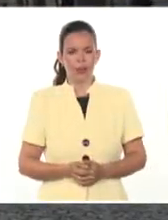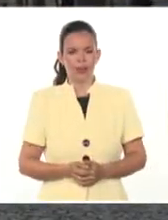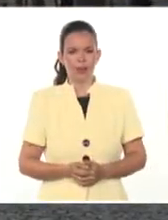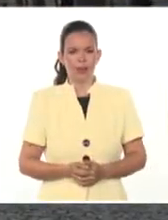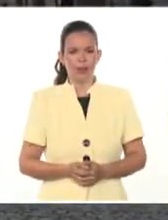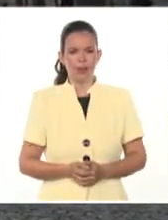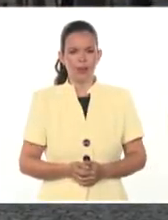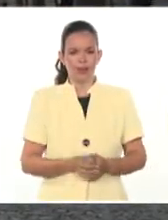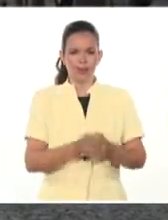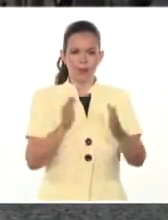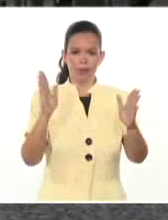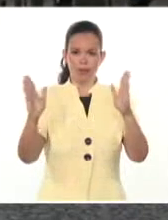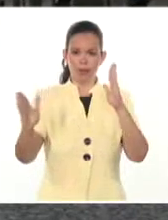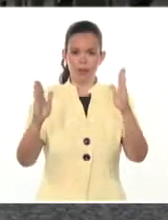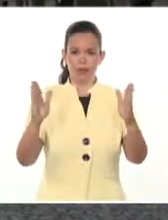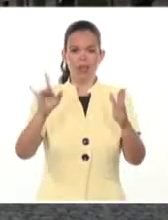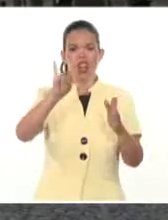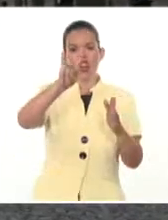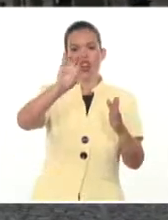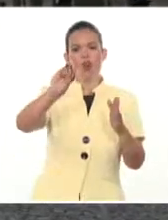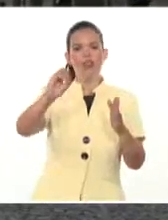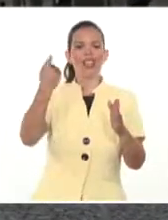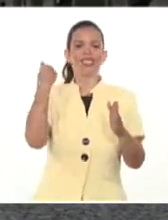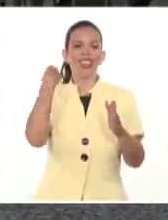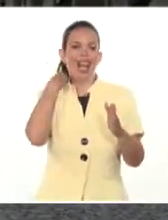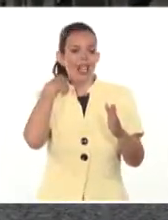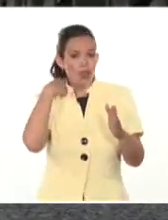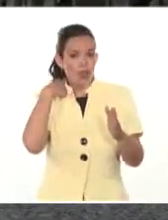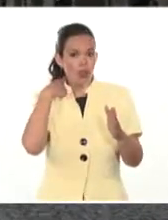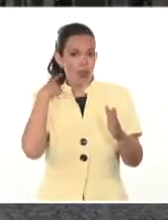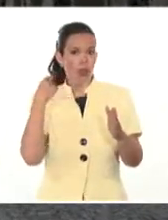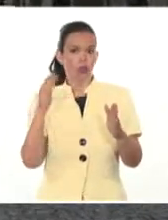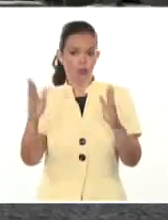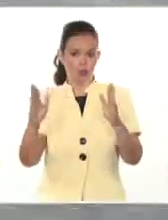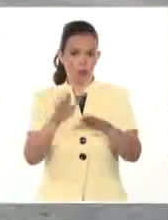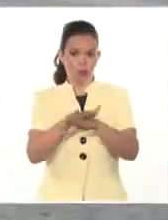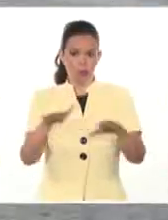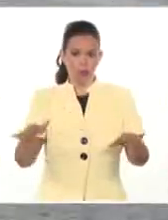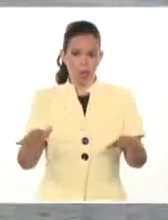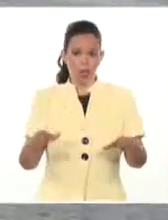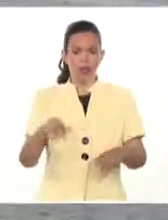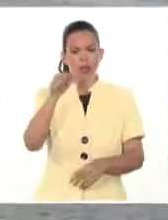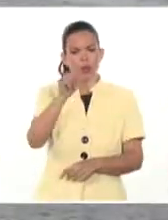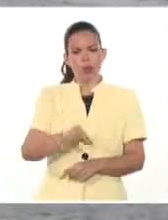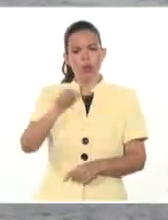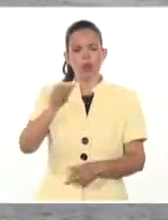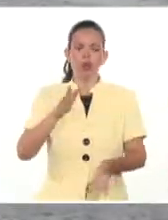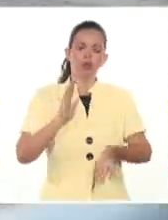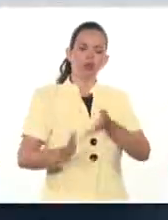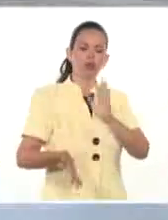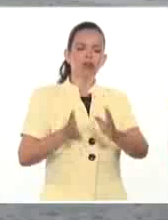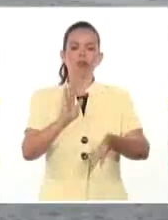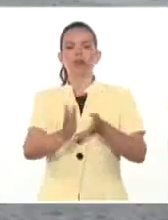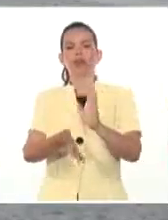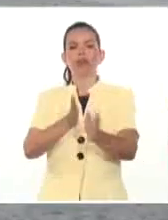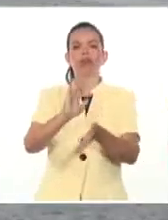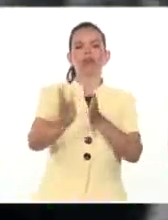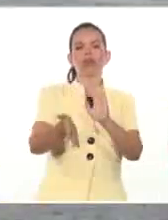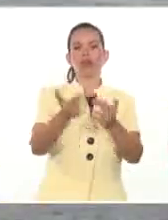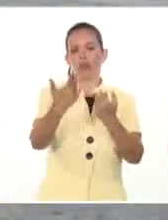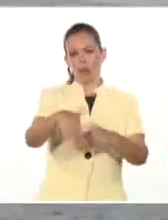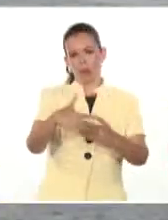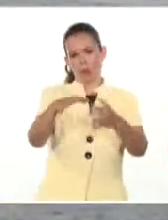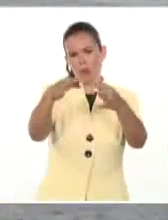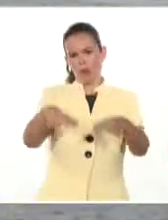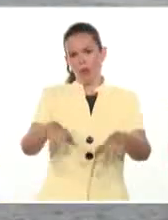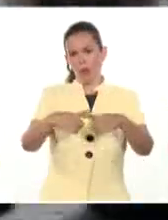Han pasado 90 años y la gente hoy camina por esta plaza rumbo a su trabajo cotidiano. Pero esta explanada, antes llamada Plaza de la